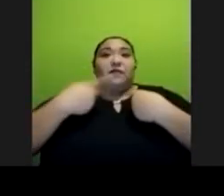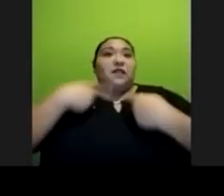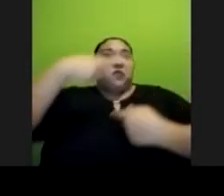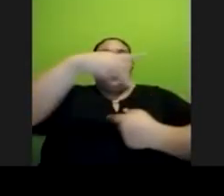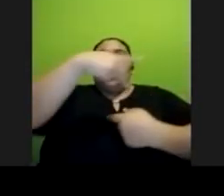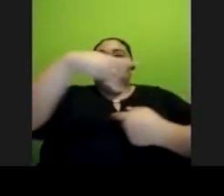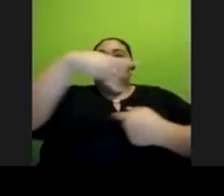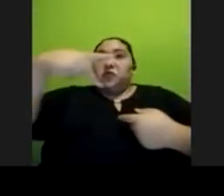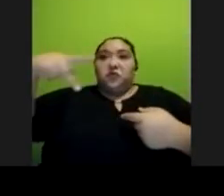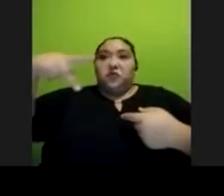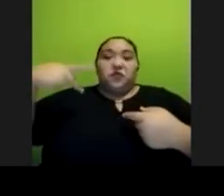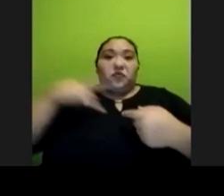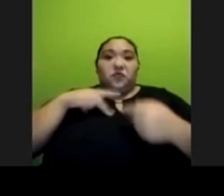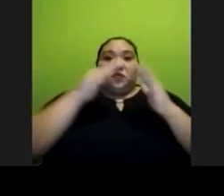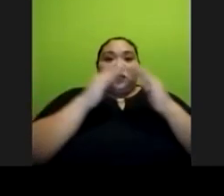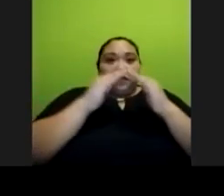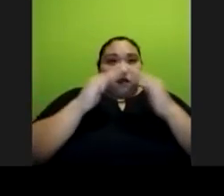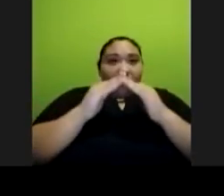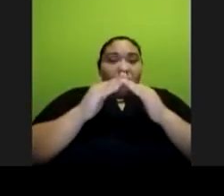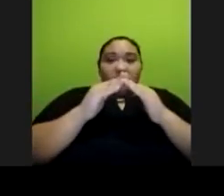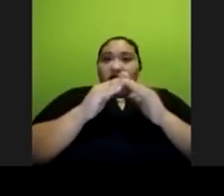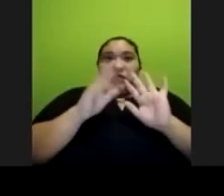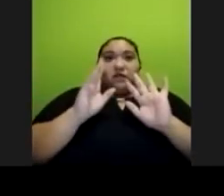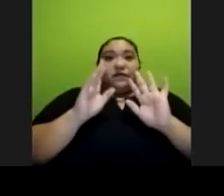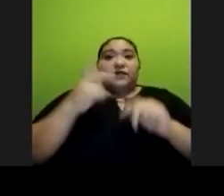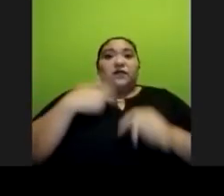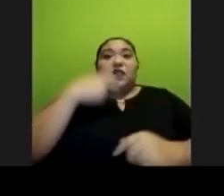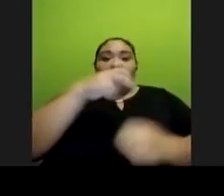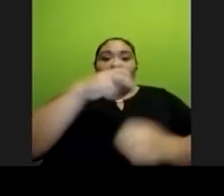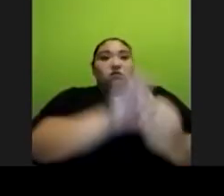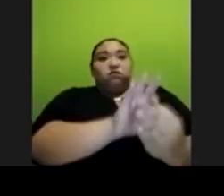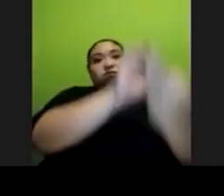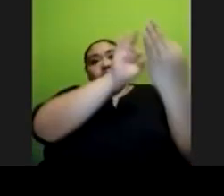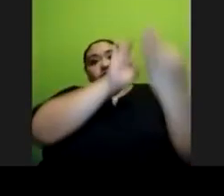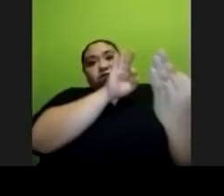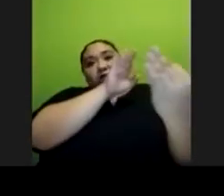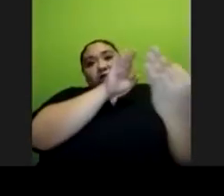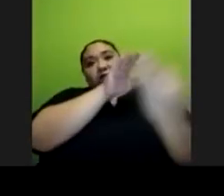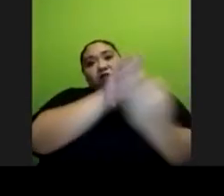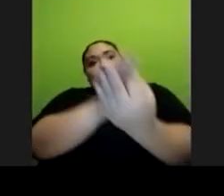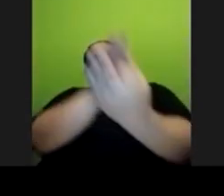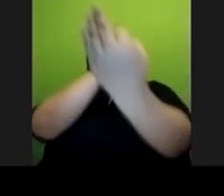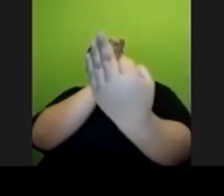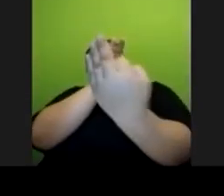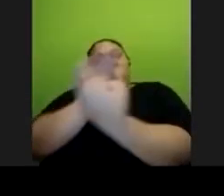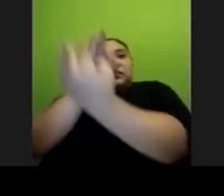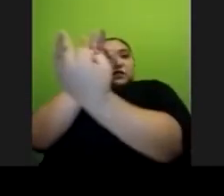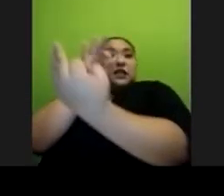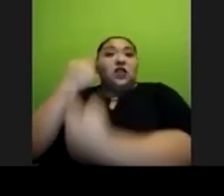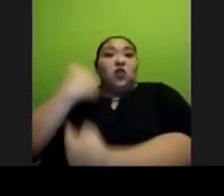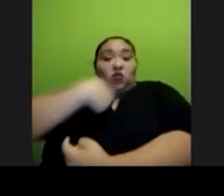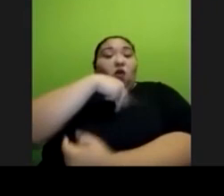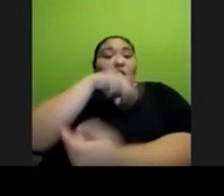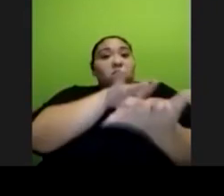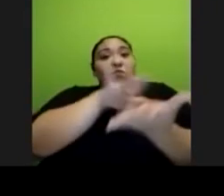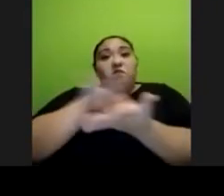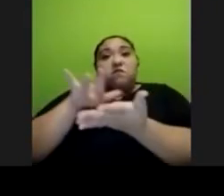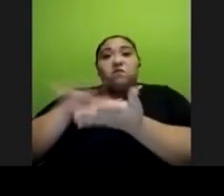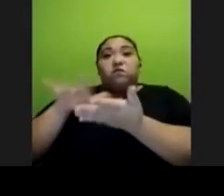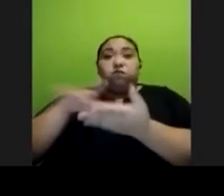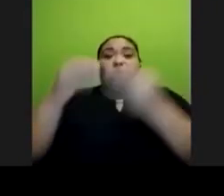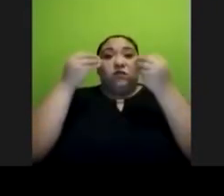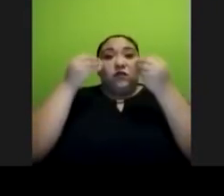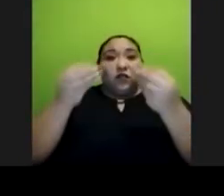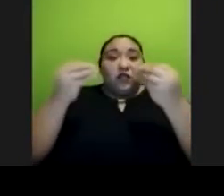pueden lograr la sana distancia social, y eso es algo que hemos venido apoyando también nosotros mediante la entrega de asistencia